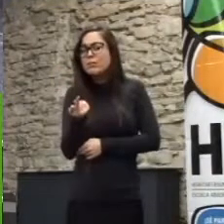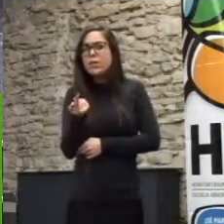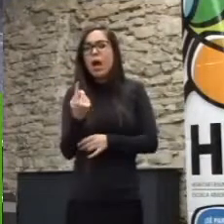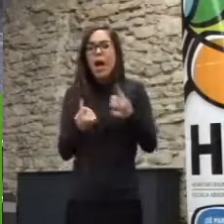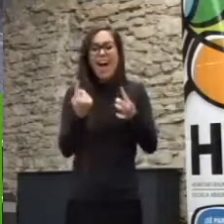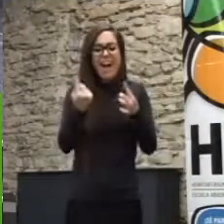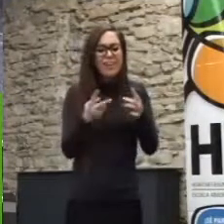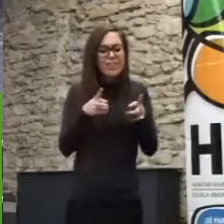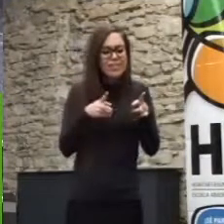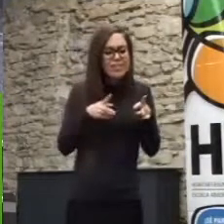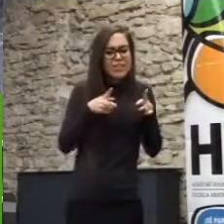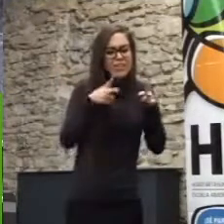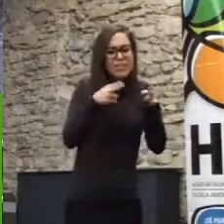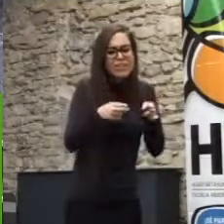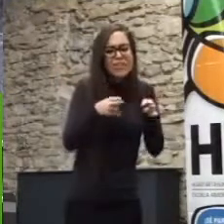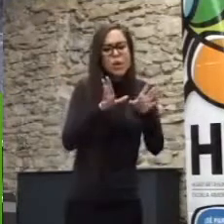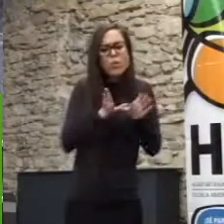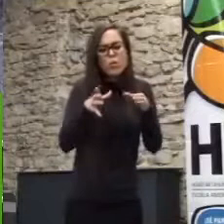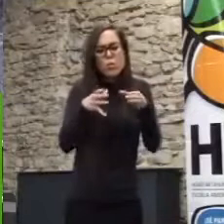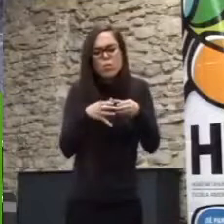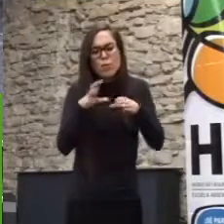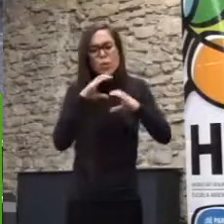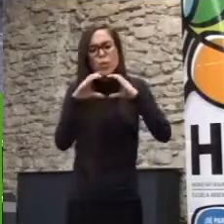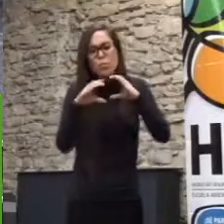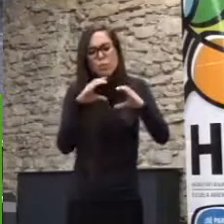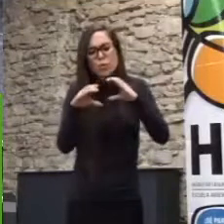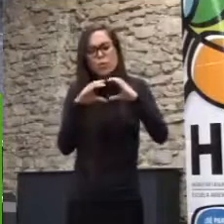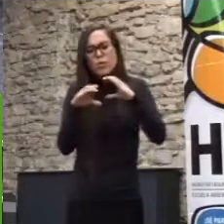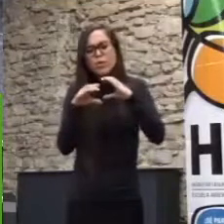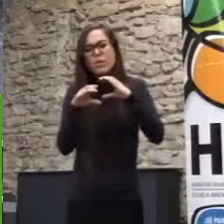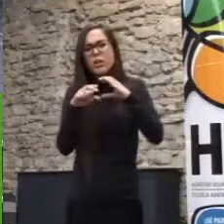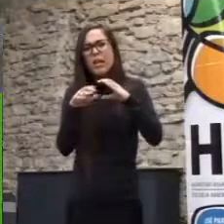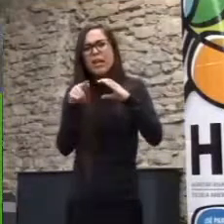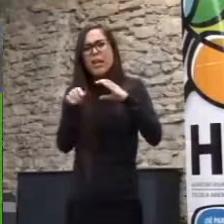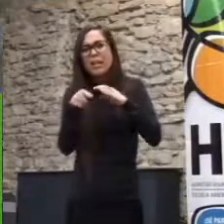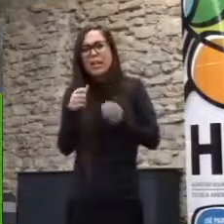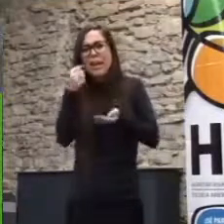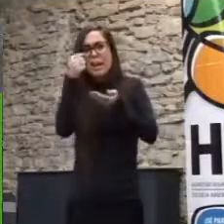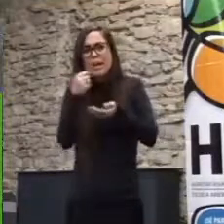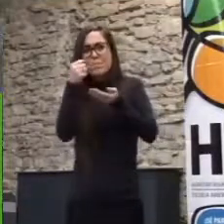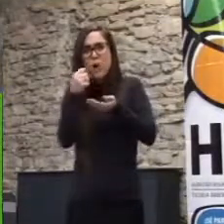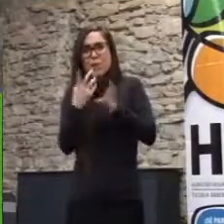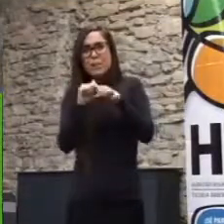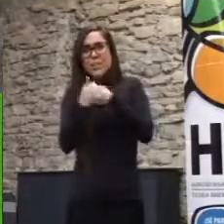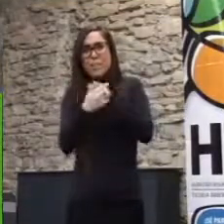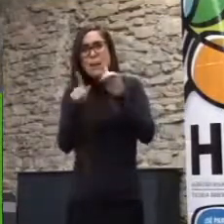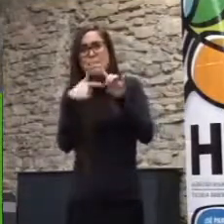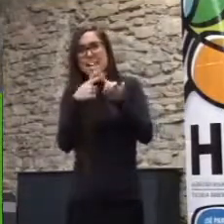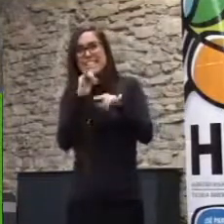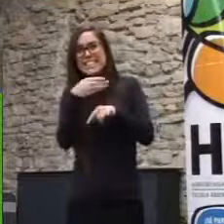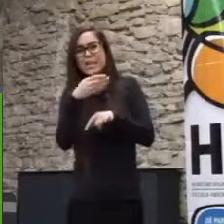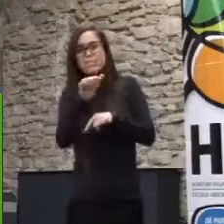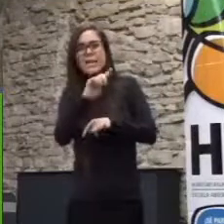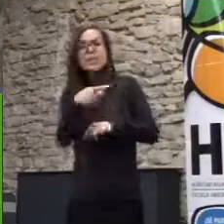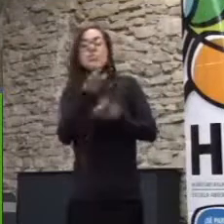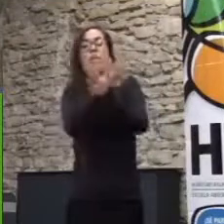de un conglomerado de medios, de un grupo de comunicación que cotiza en bolsa y en el IBEX. Entonces, son instrumentos de poder,